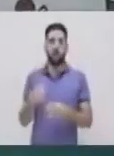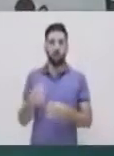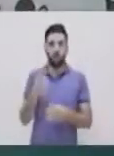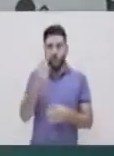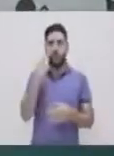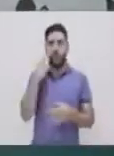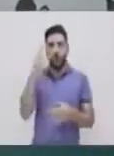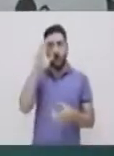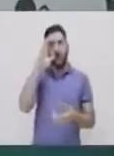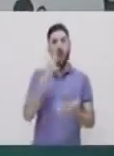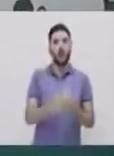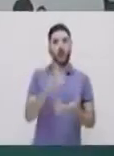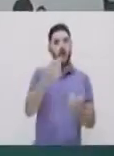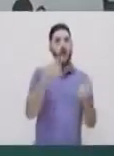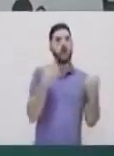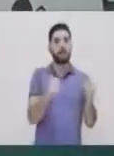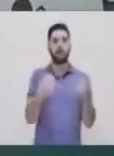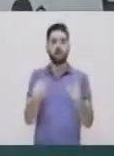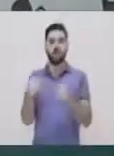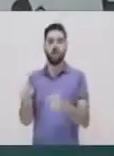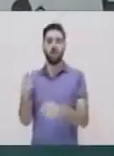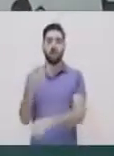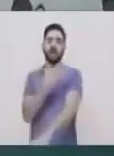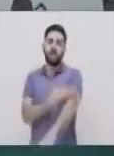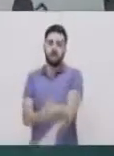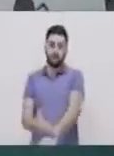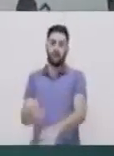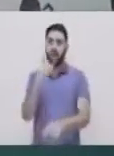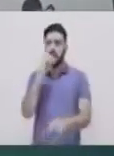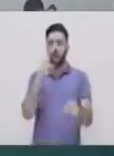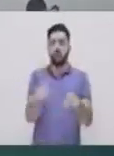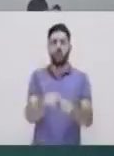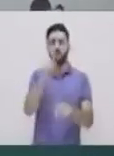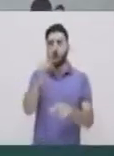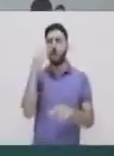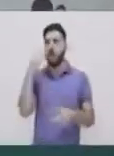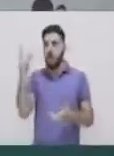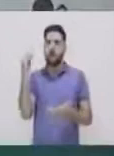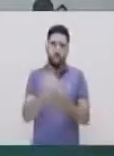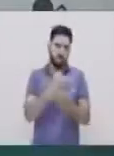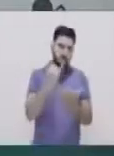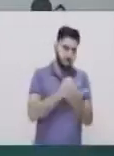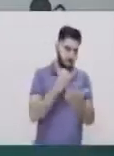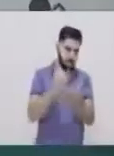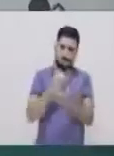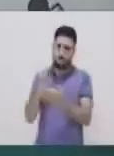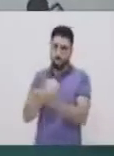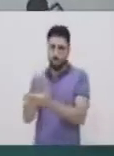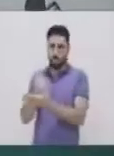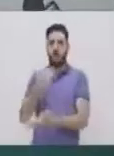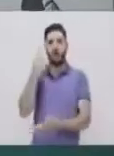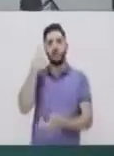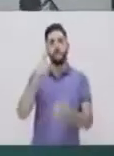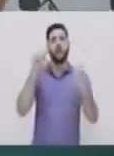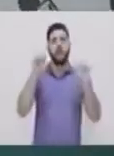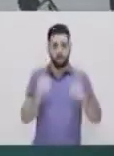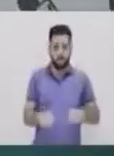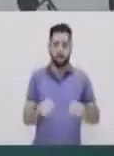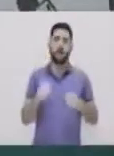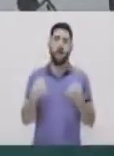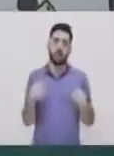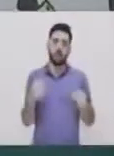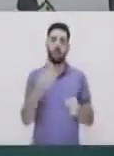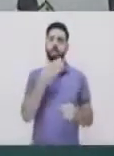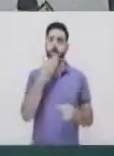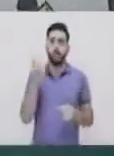que le estás narrando alguna historia. También investigar, como vimos, tenemos que ir a fuentes documentales para poder